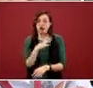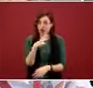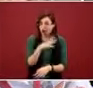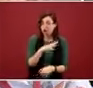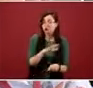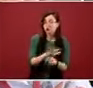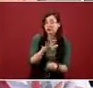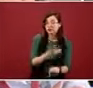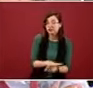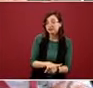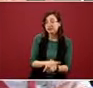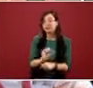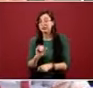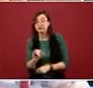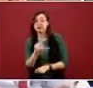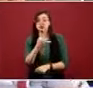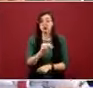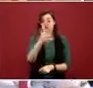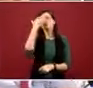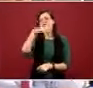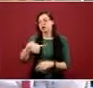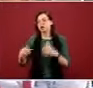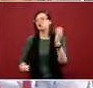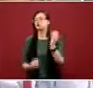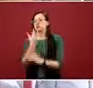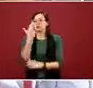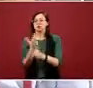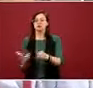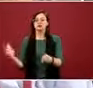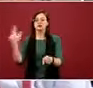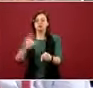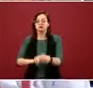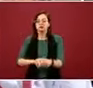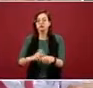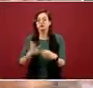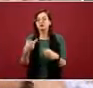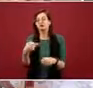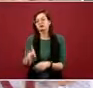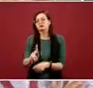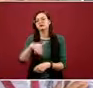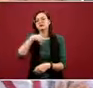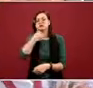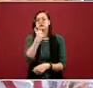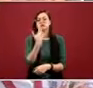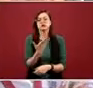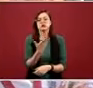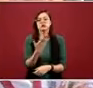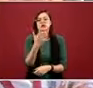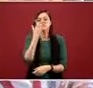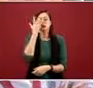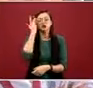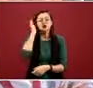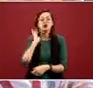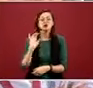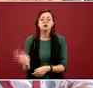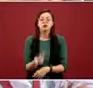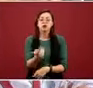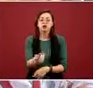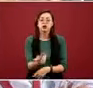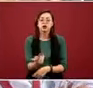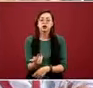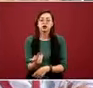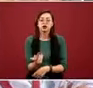capacidad? Sí, no, sé que se van a adaptar algunas. Y en esta misma medida quisiera comentar, bueno, bien, preguntarle,